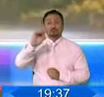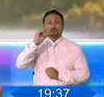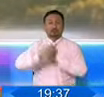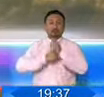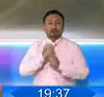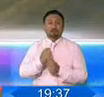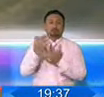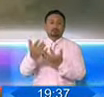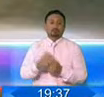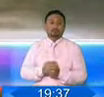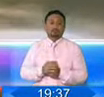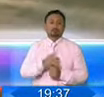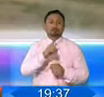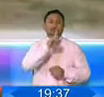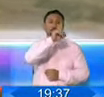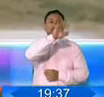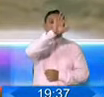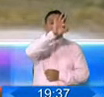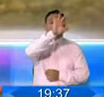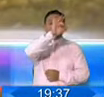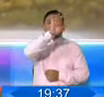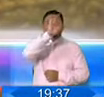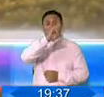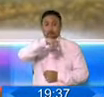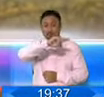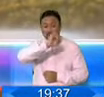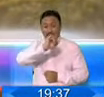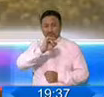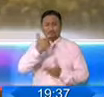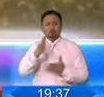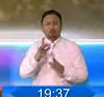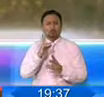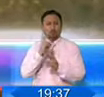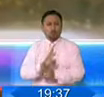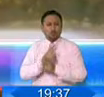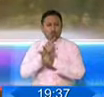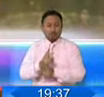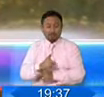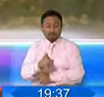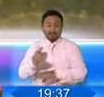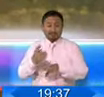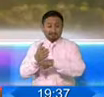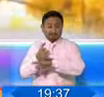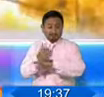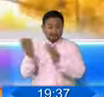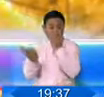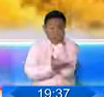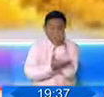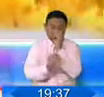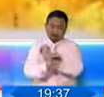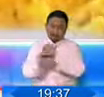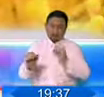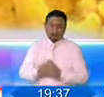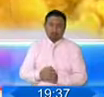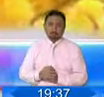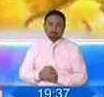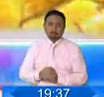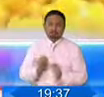año 1978 lo protegen como un verdadero tesoro, evitando la tala de bosque seco. Primeramente un